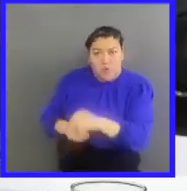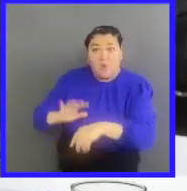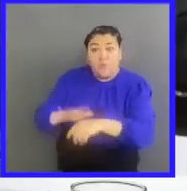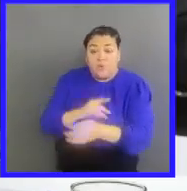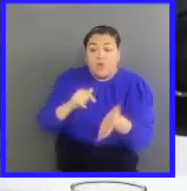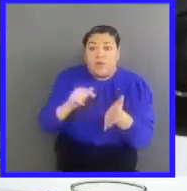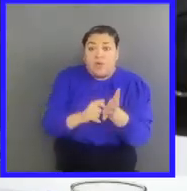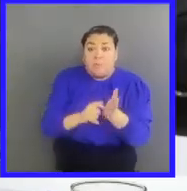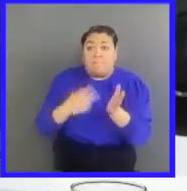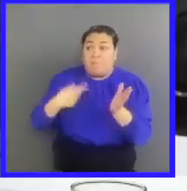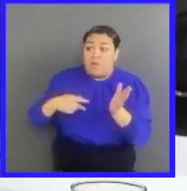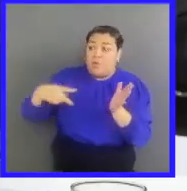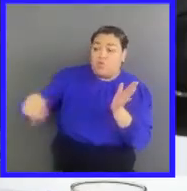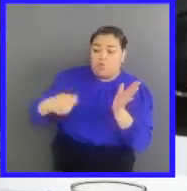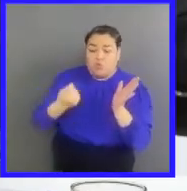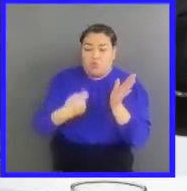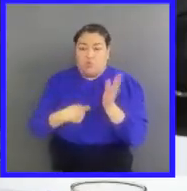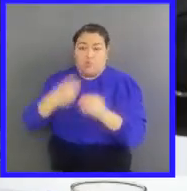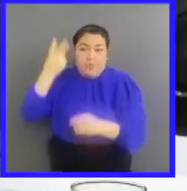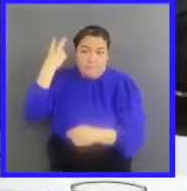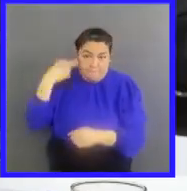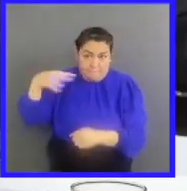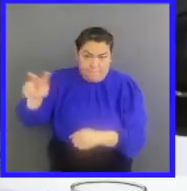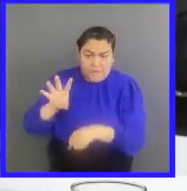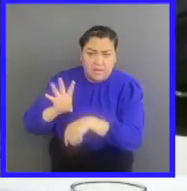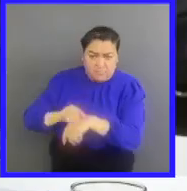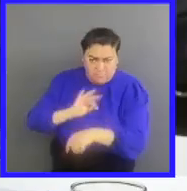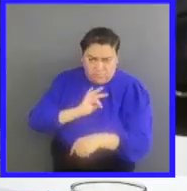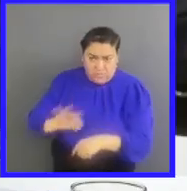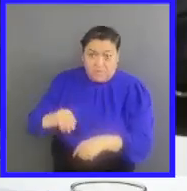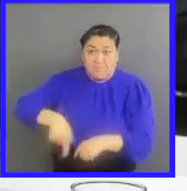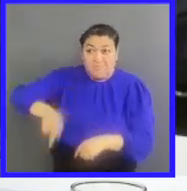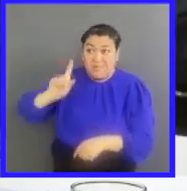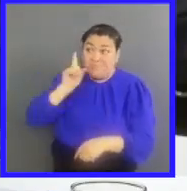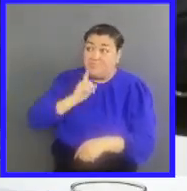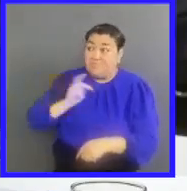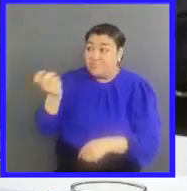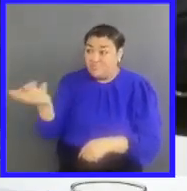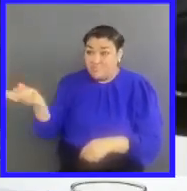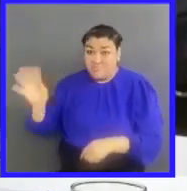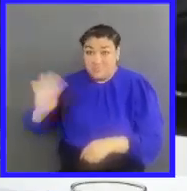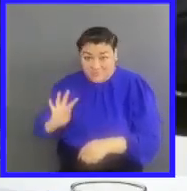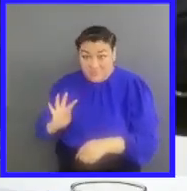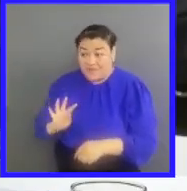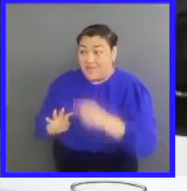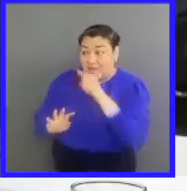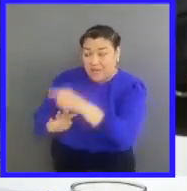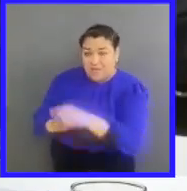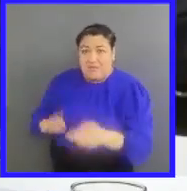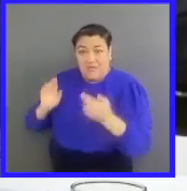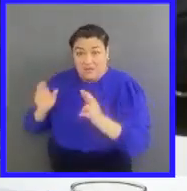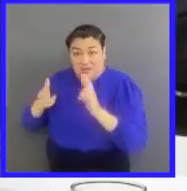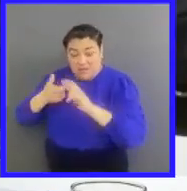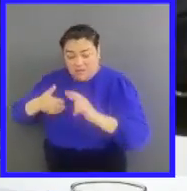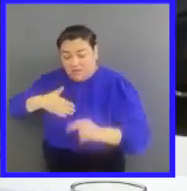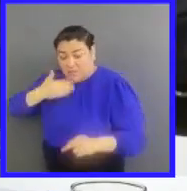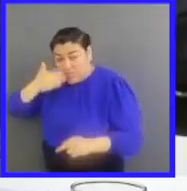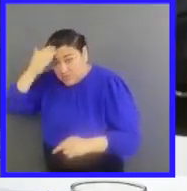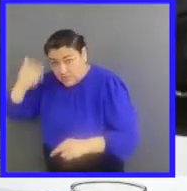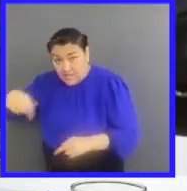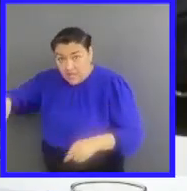y viaje, desincentiva a que las mujeres musulmanas que usan hijab a realizar este